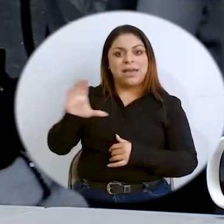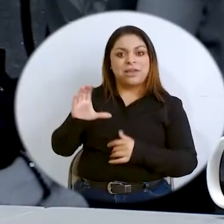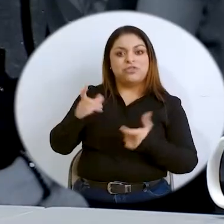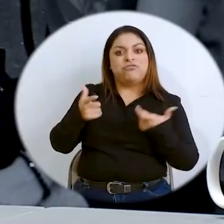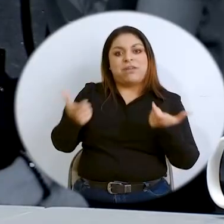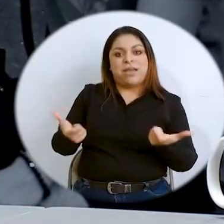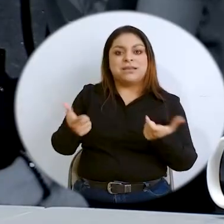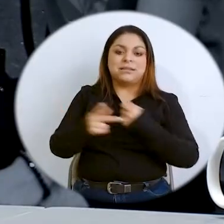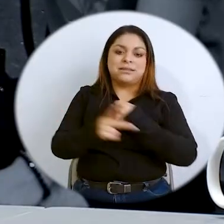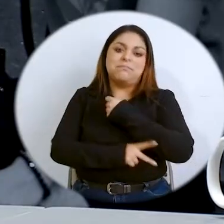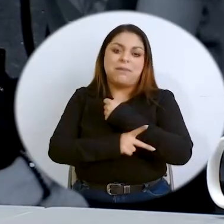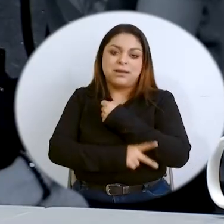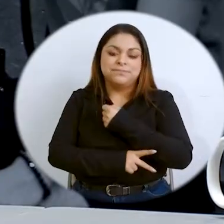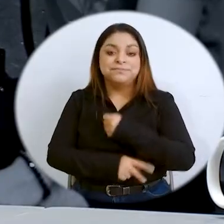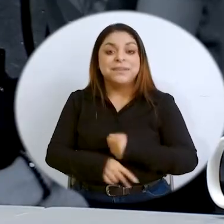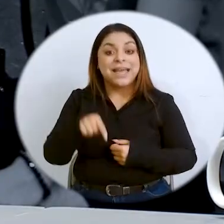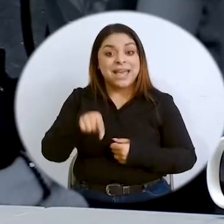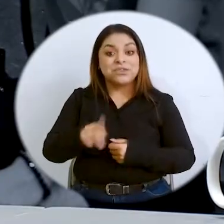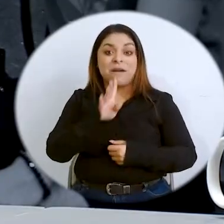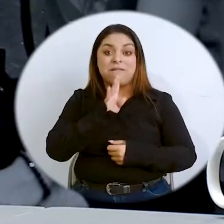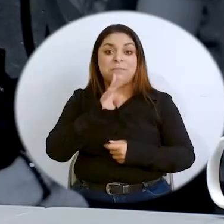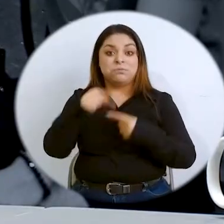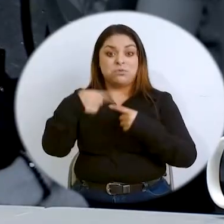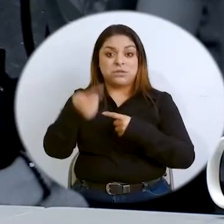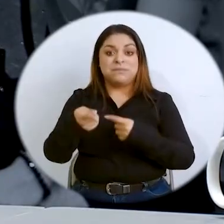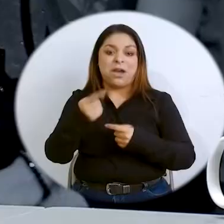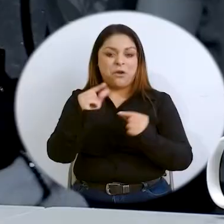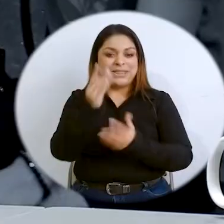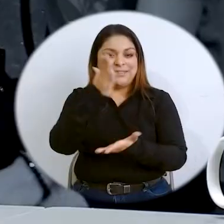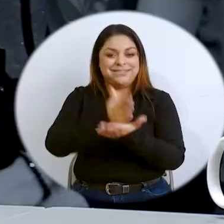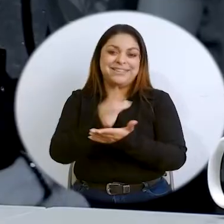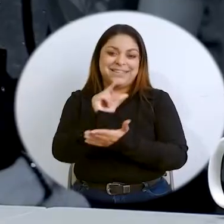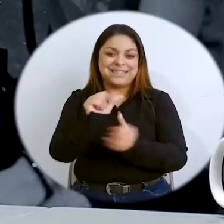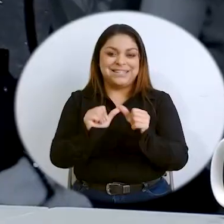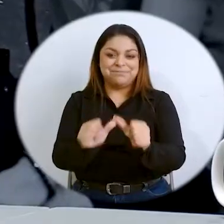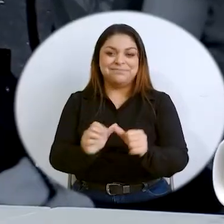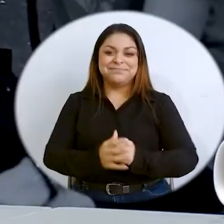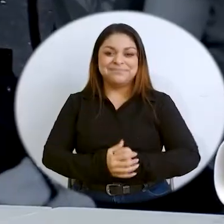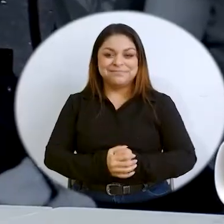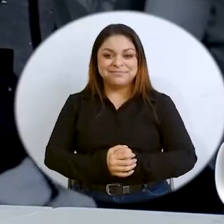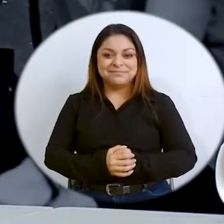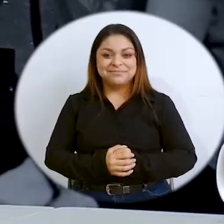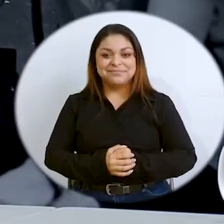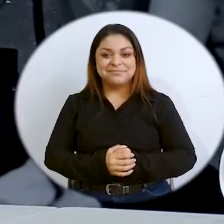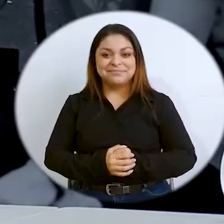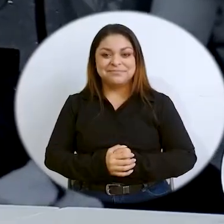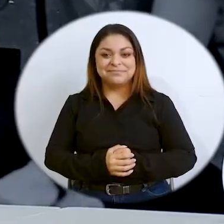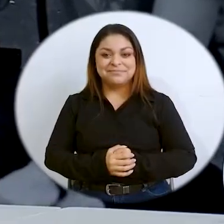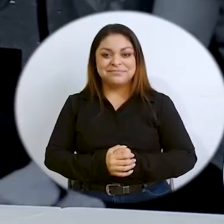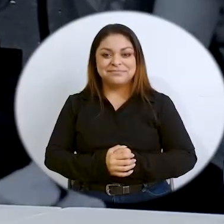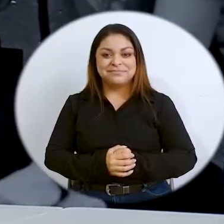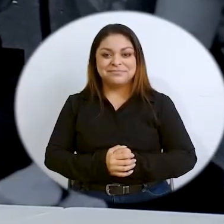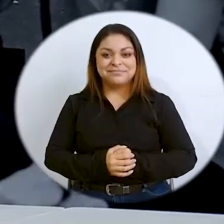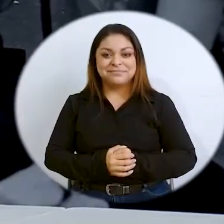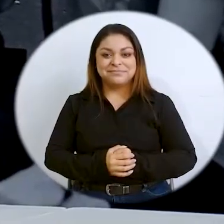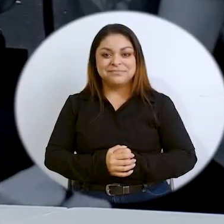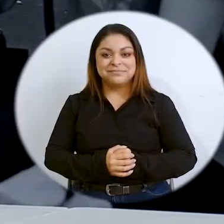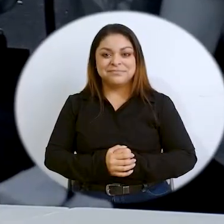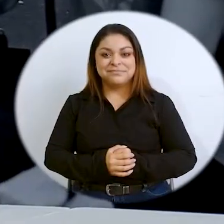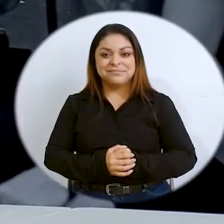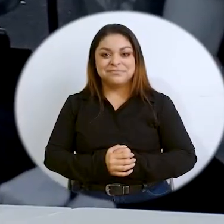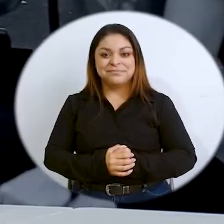del ingreso y la riqueza que se genera en el país. De eso vamos a hablar en el siguiente bloque. Quédese con una mirada que ya volvemos.